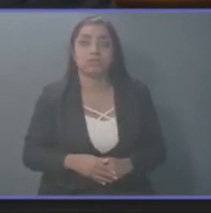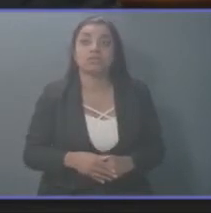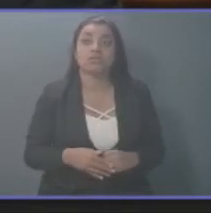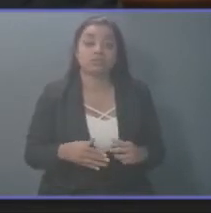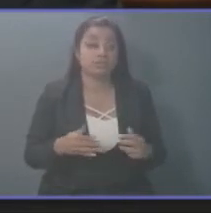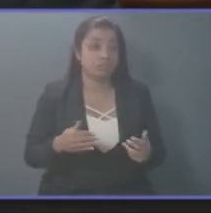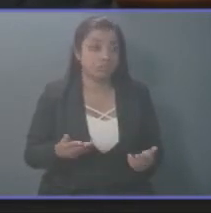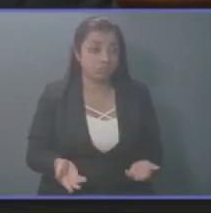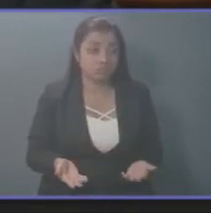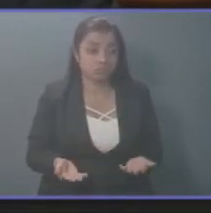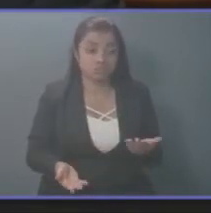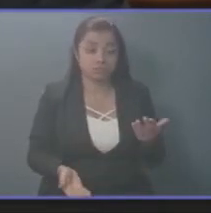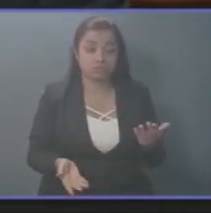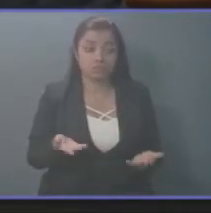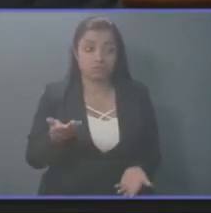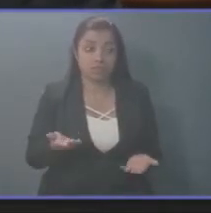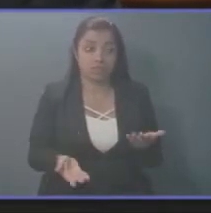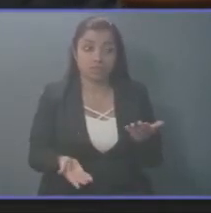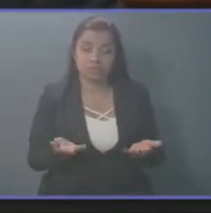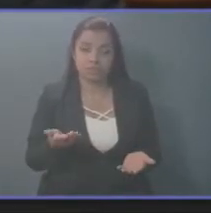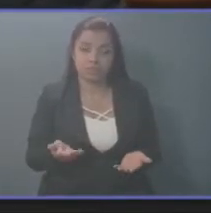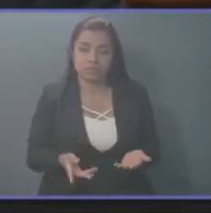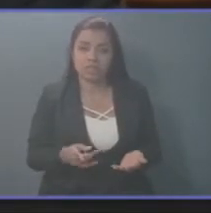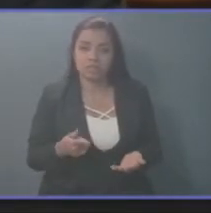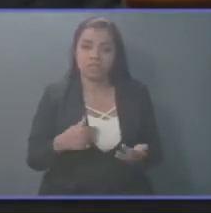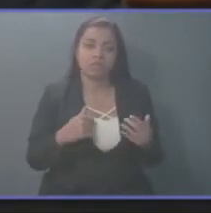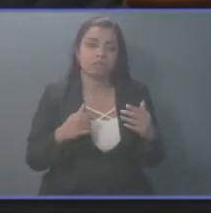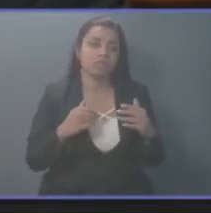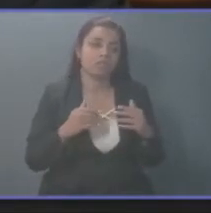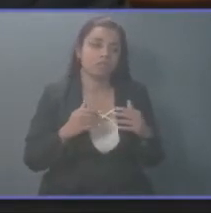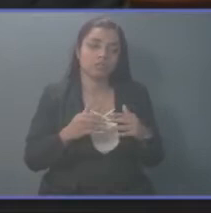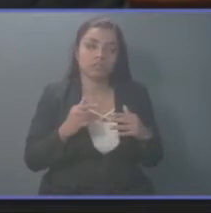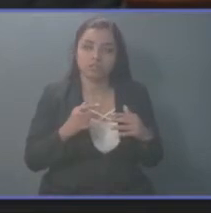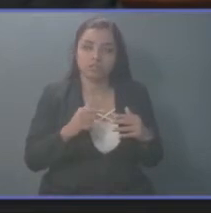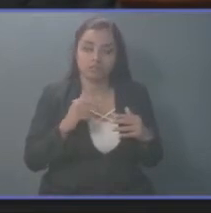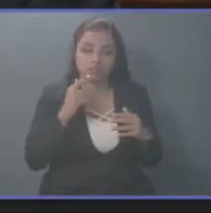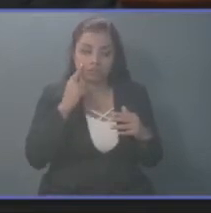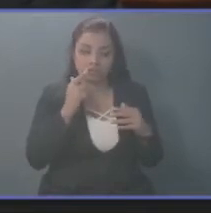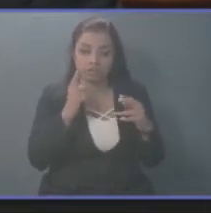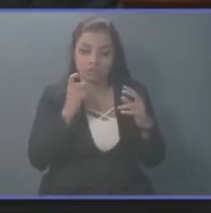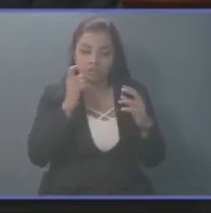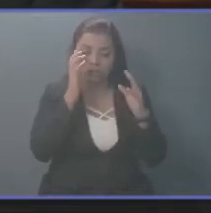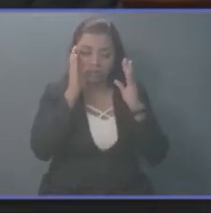Si no es quizás hacer un llamado de atención